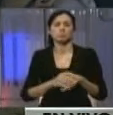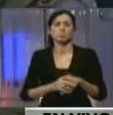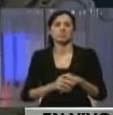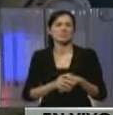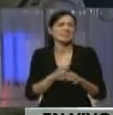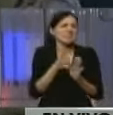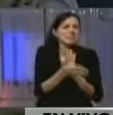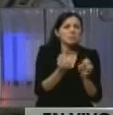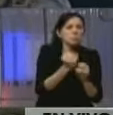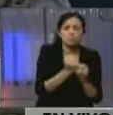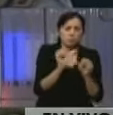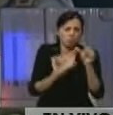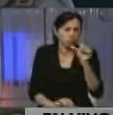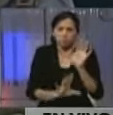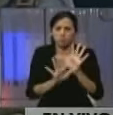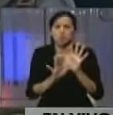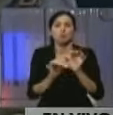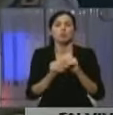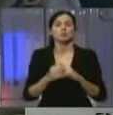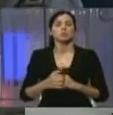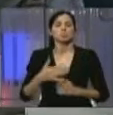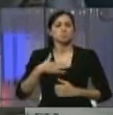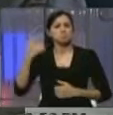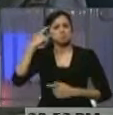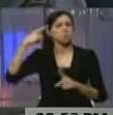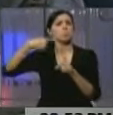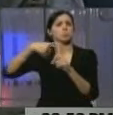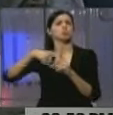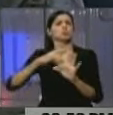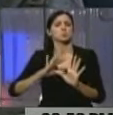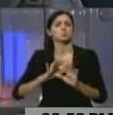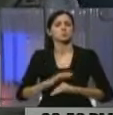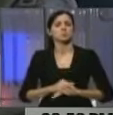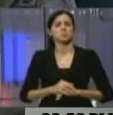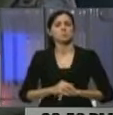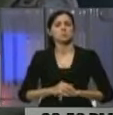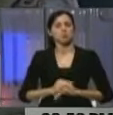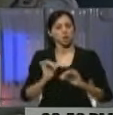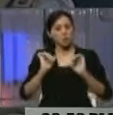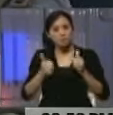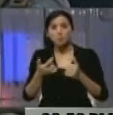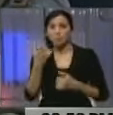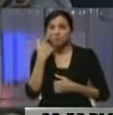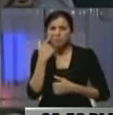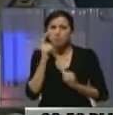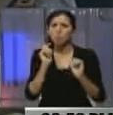haciendo, yo estoy muy optimista por lo que ya hemos comenzado a ver.